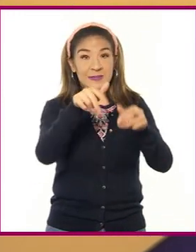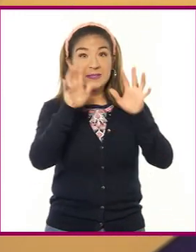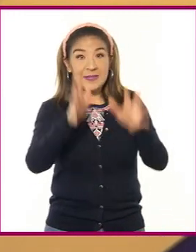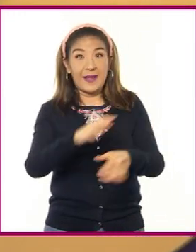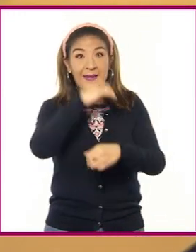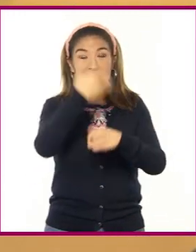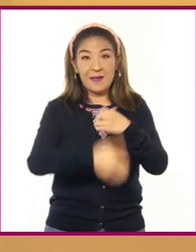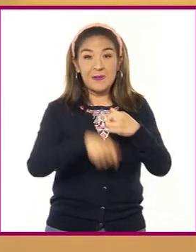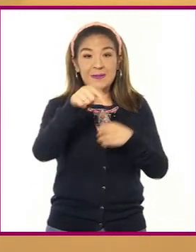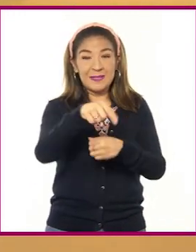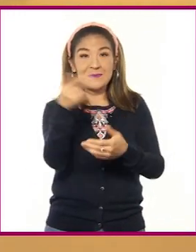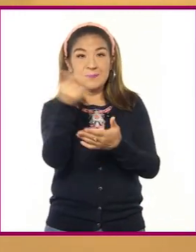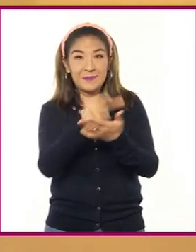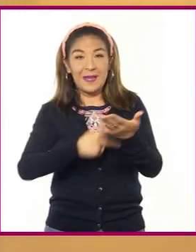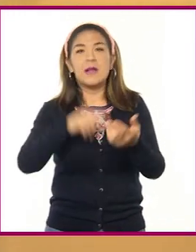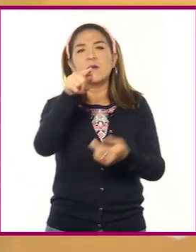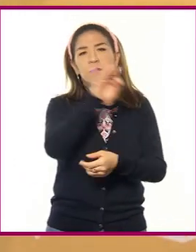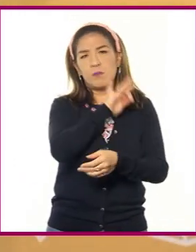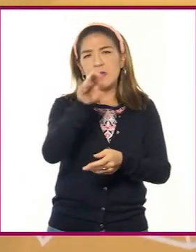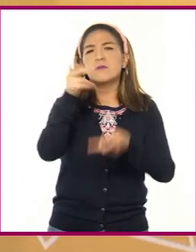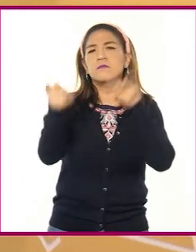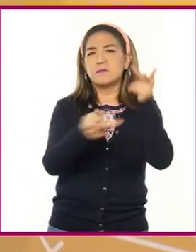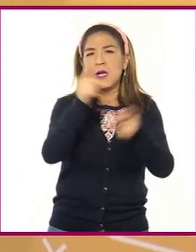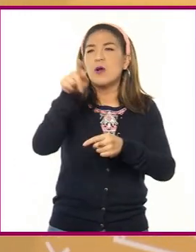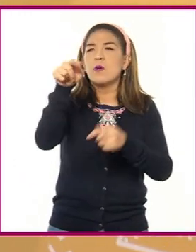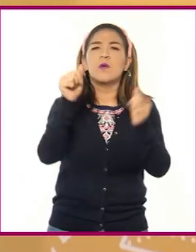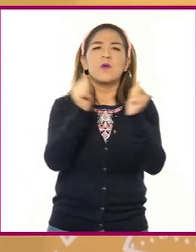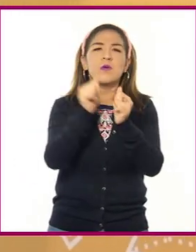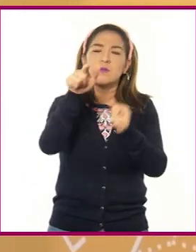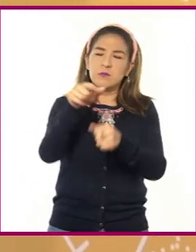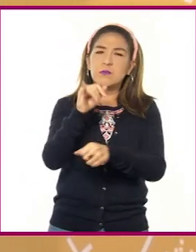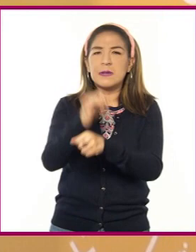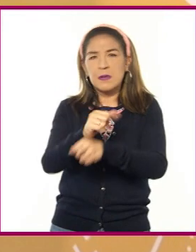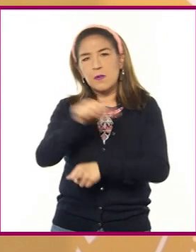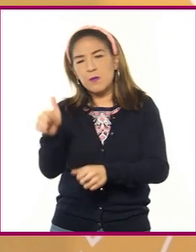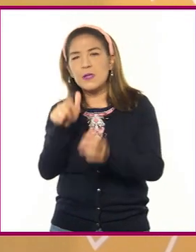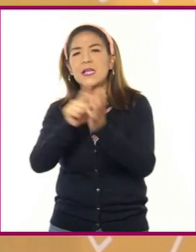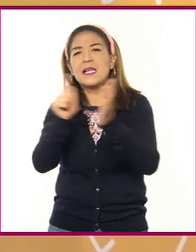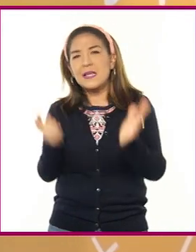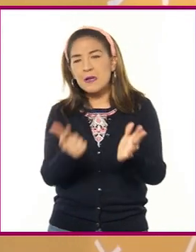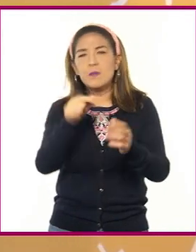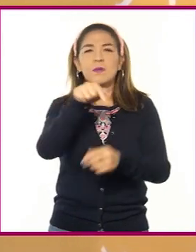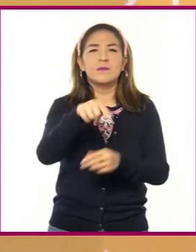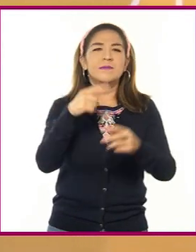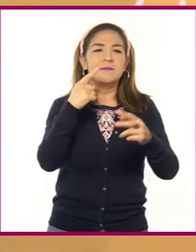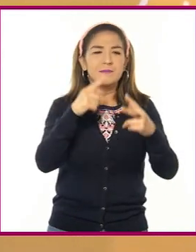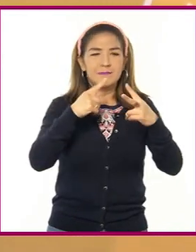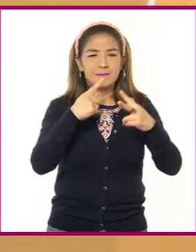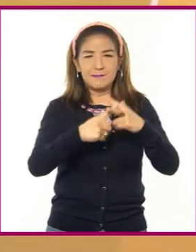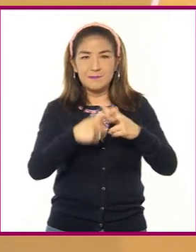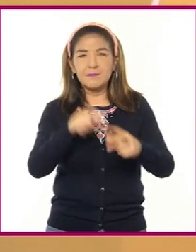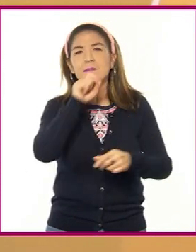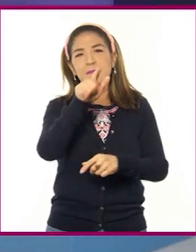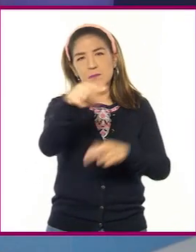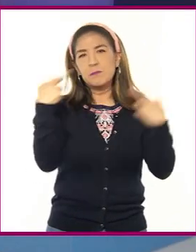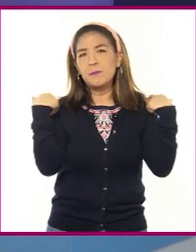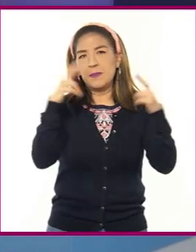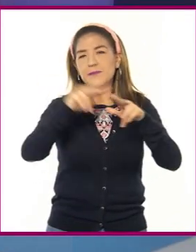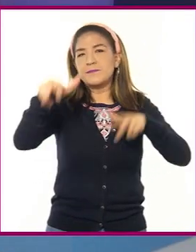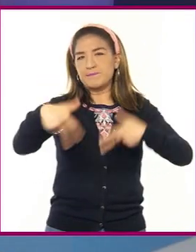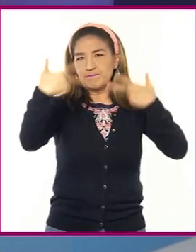programa, podrán despejarla consultando otros materiales, como su libro de texto gratuito o con su docente a